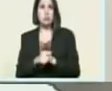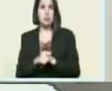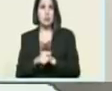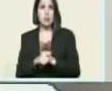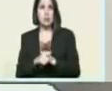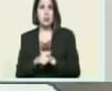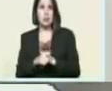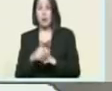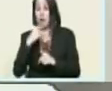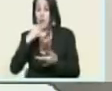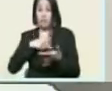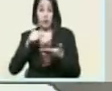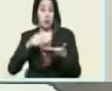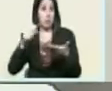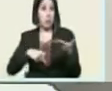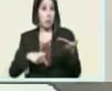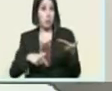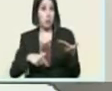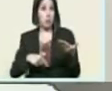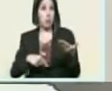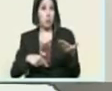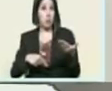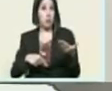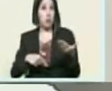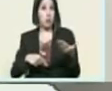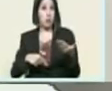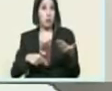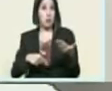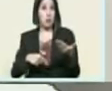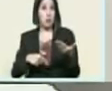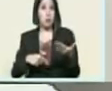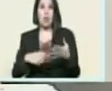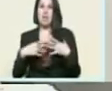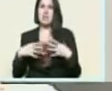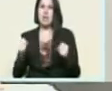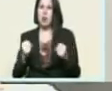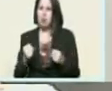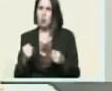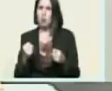en estos días que firmamos unos contratos colectivos, en Salud,